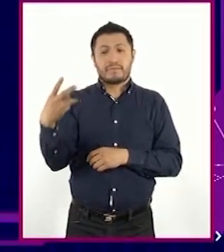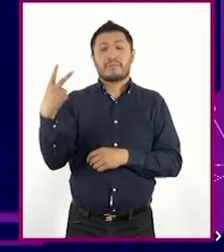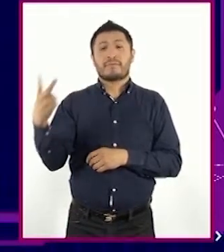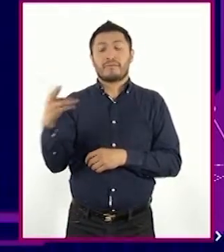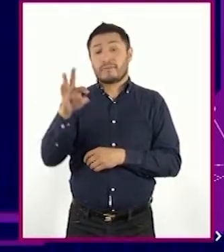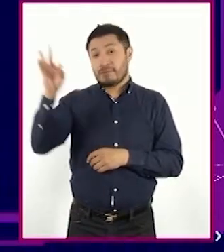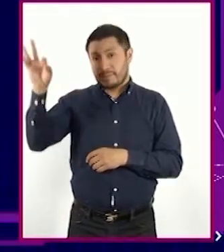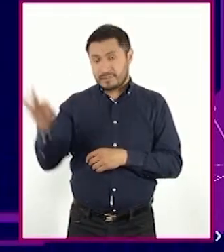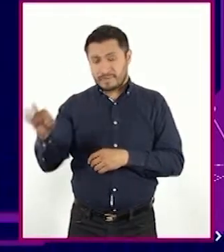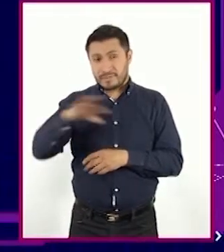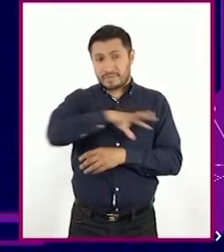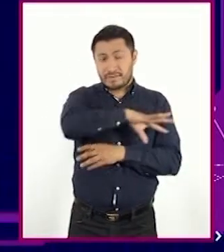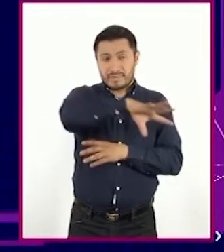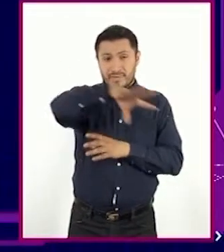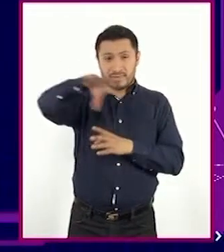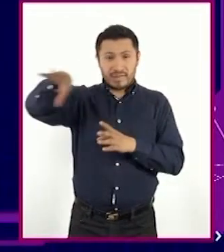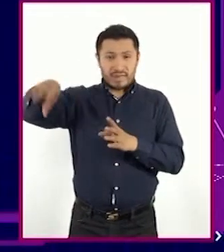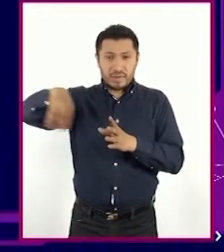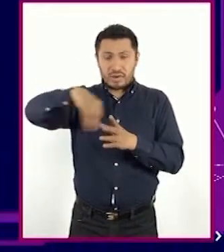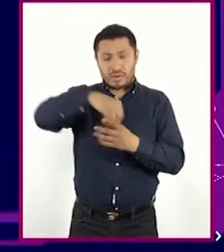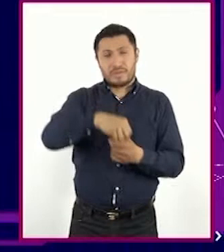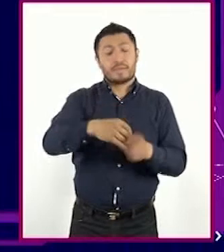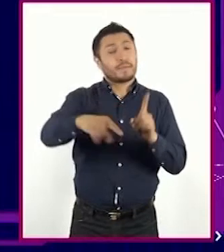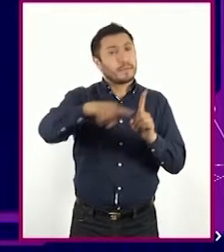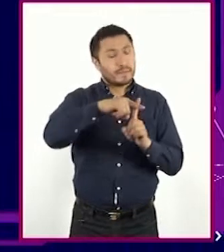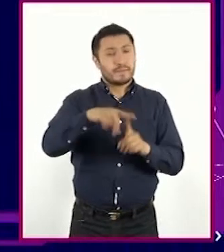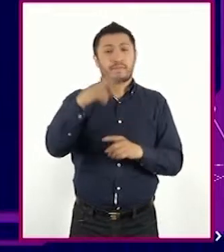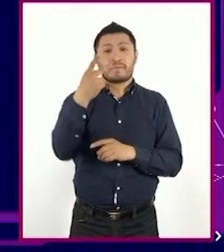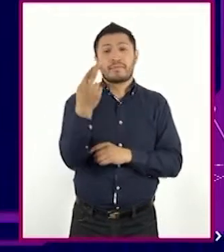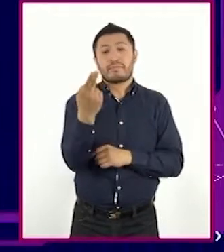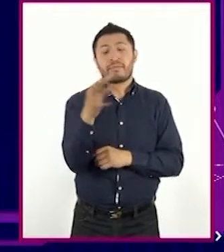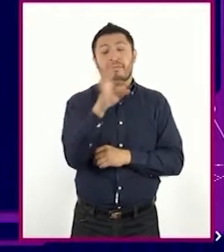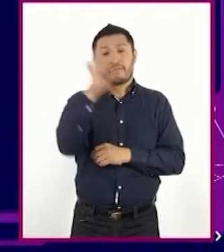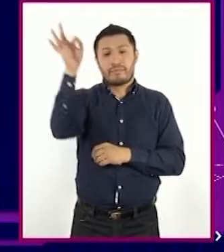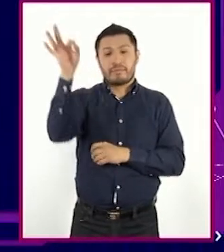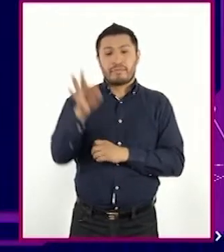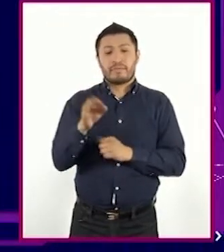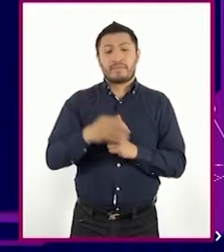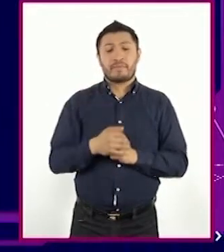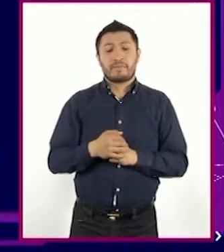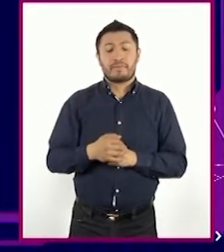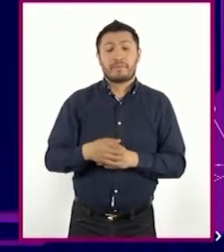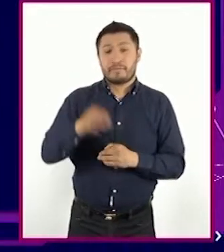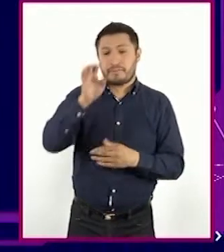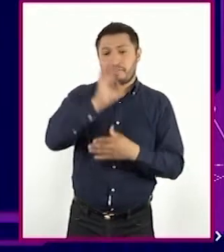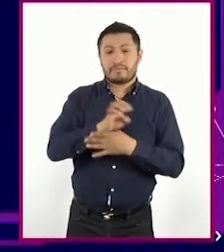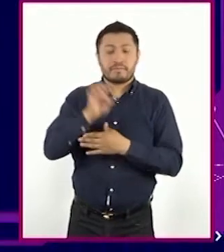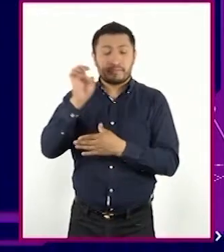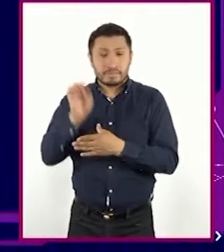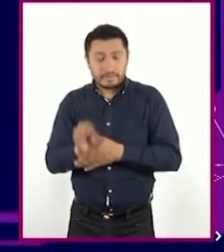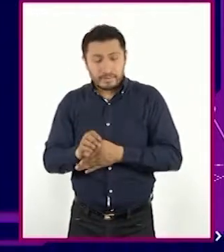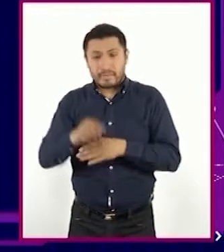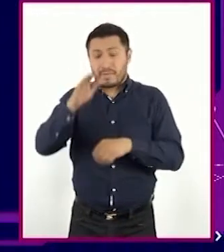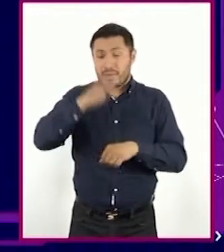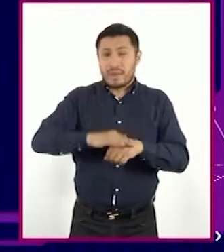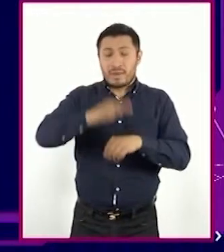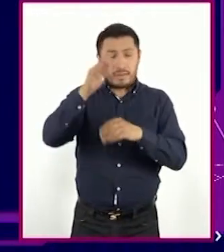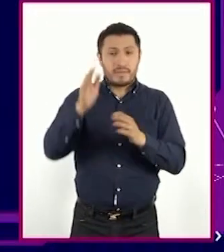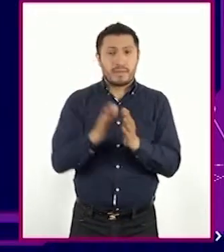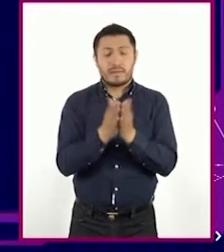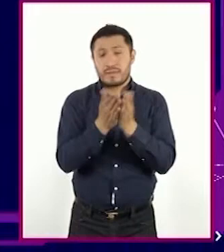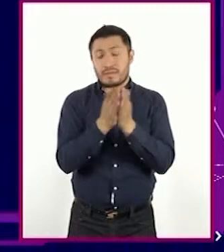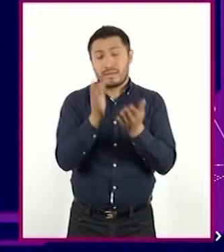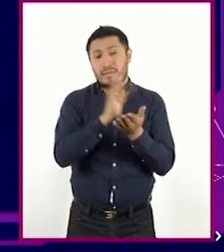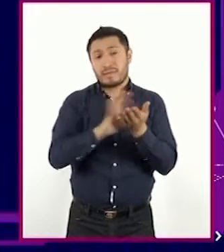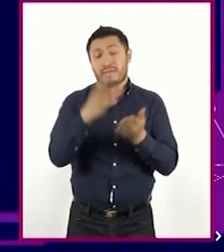2, respectivamente. Esto es un total de 25%. Entonces, son más los que leyeron